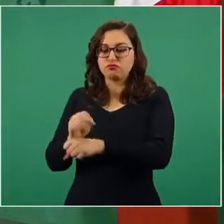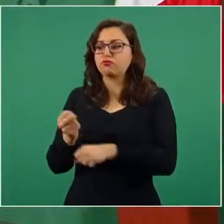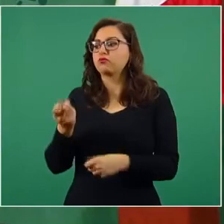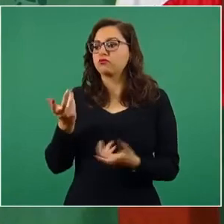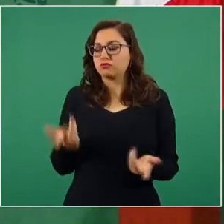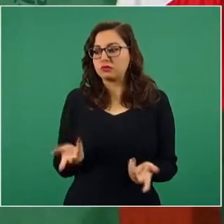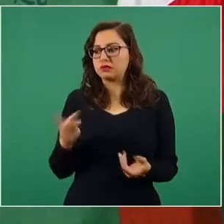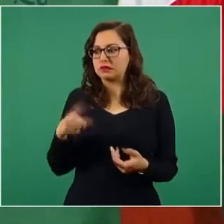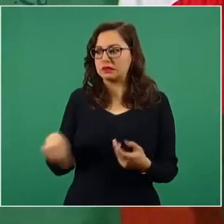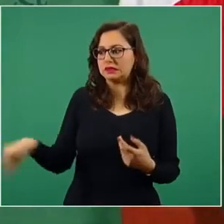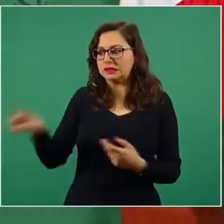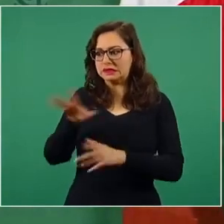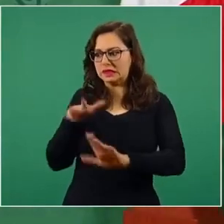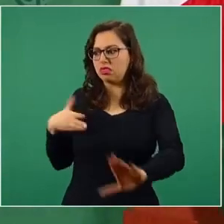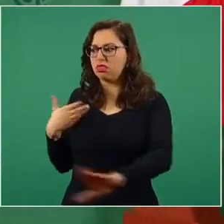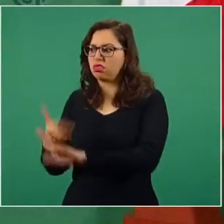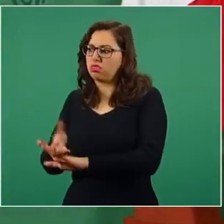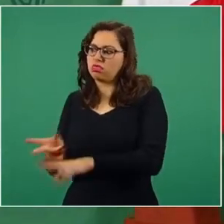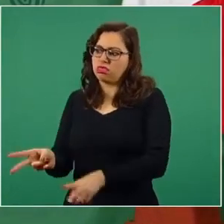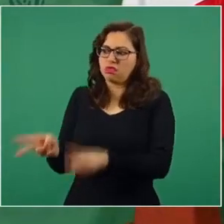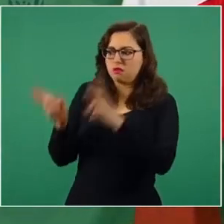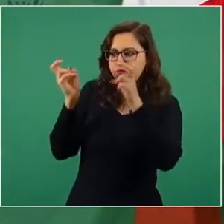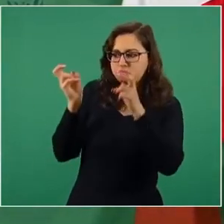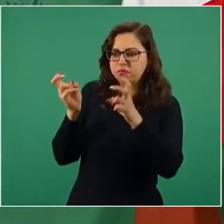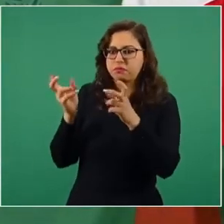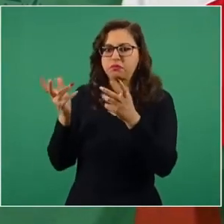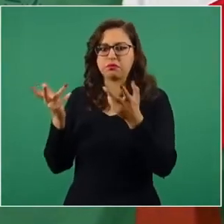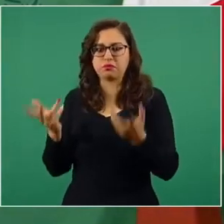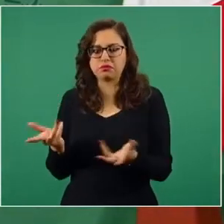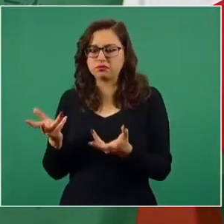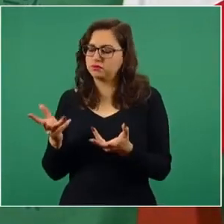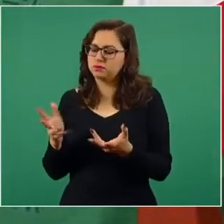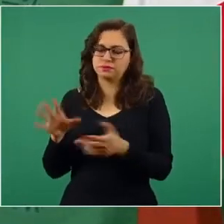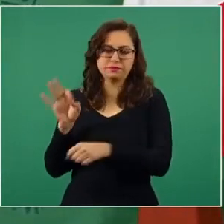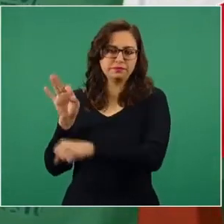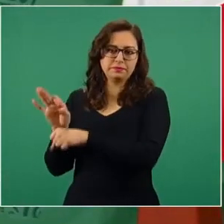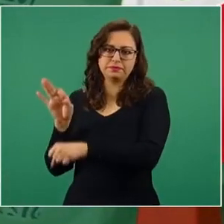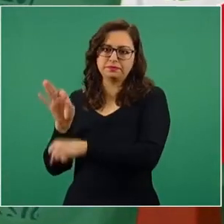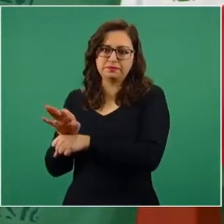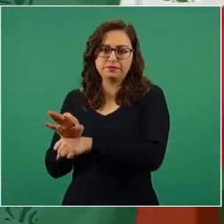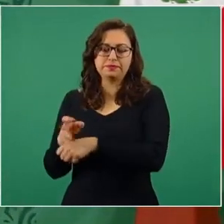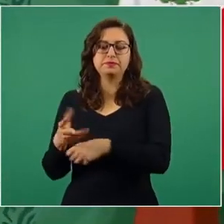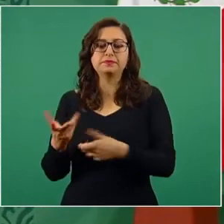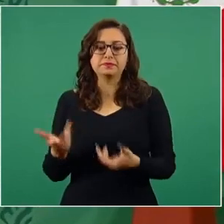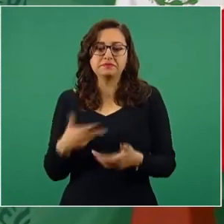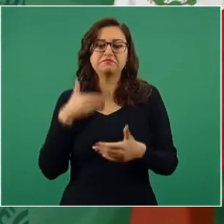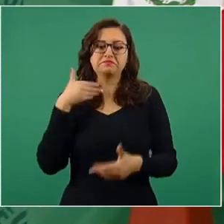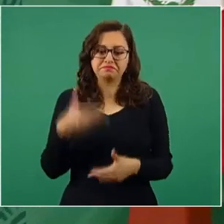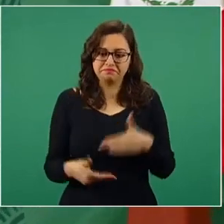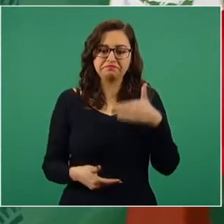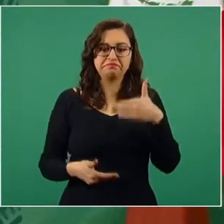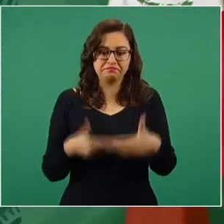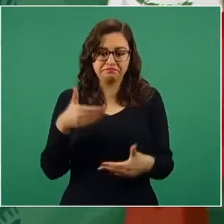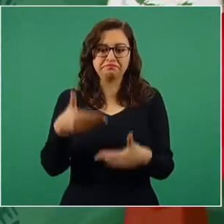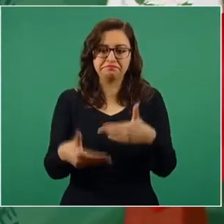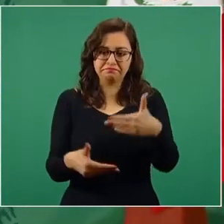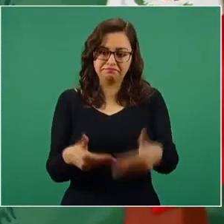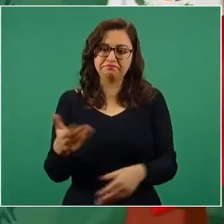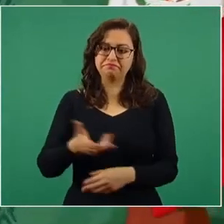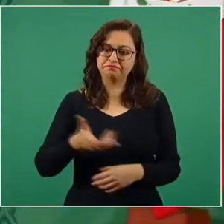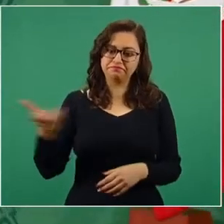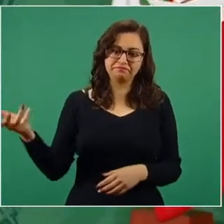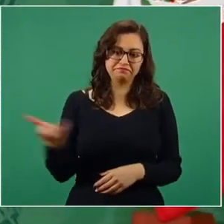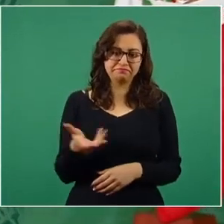sean agredidos, no sean robados por la delincuencia. Y eso es lo que estamos